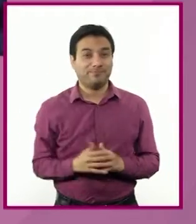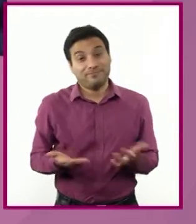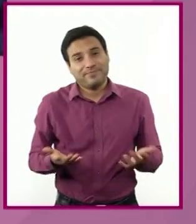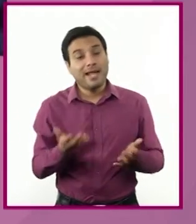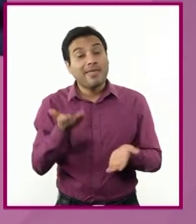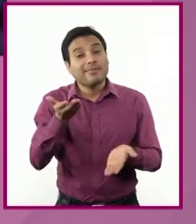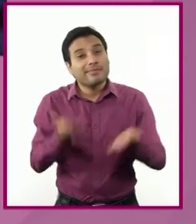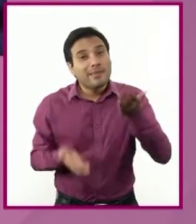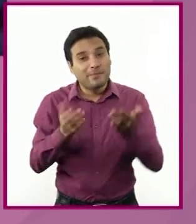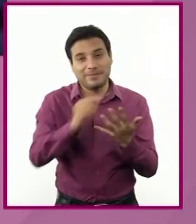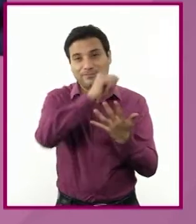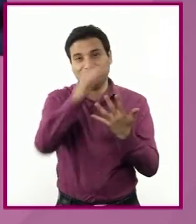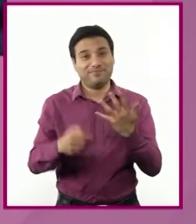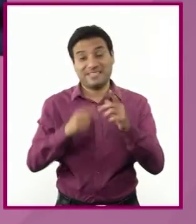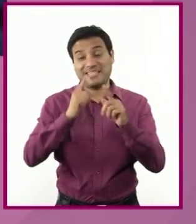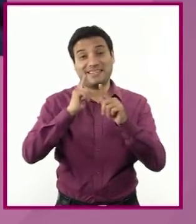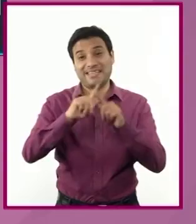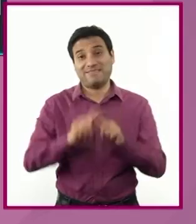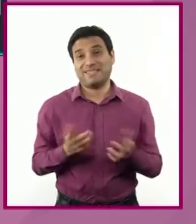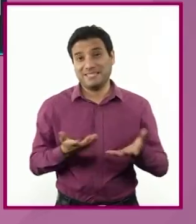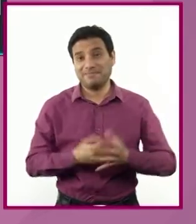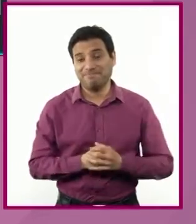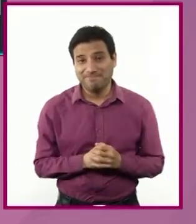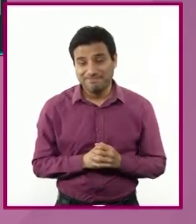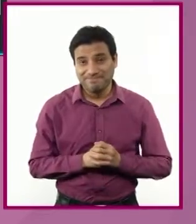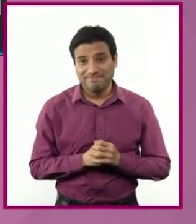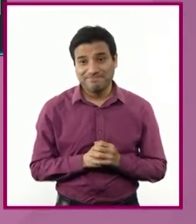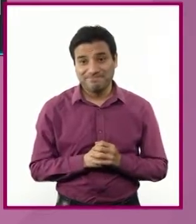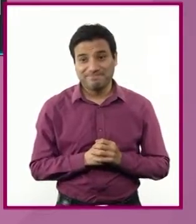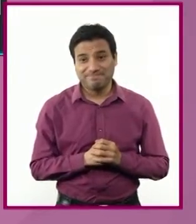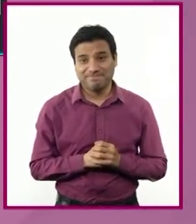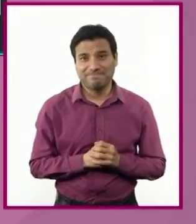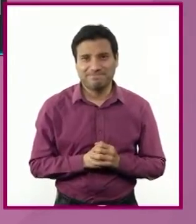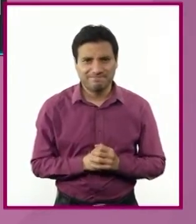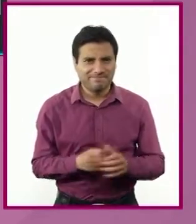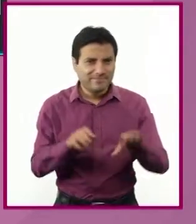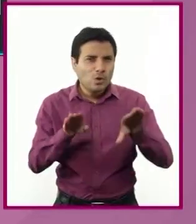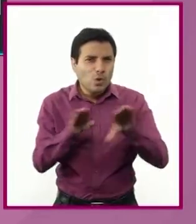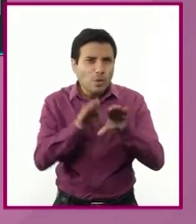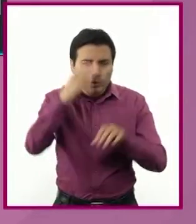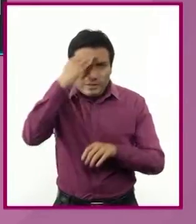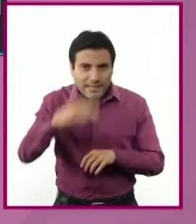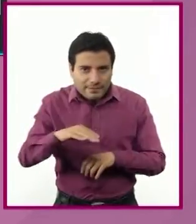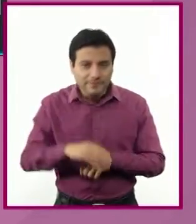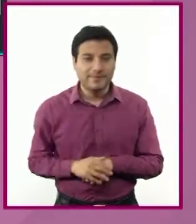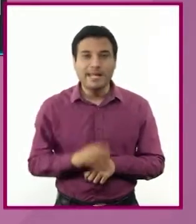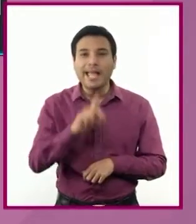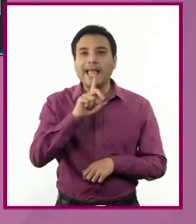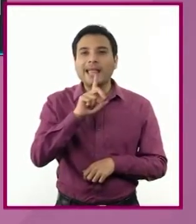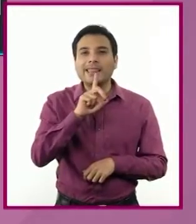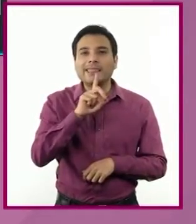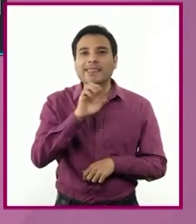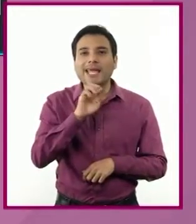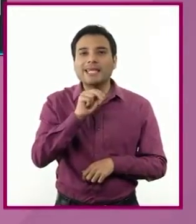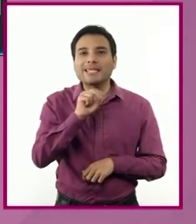que influyen en la concentración de habitantes. Y sabemos de ella por la densidad de población. Observen.